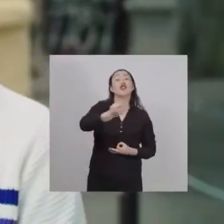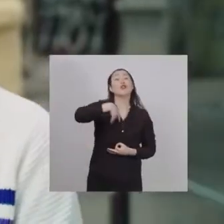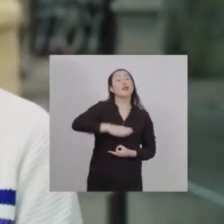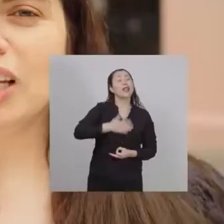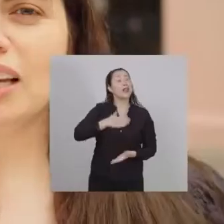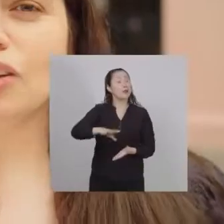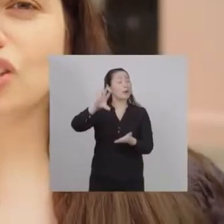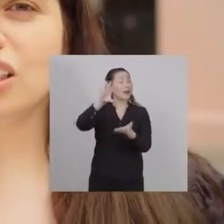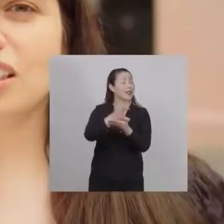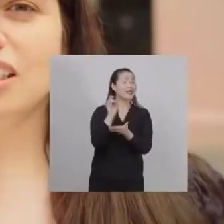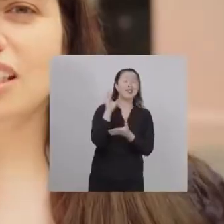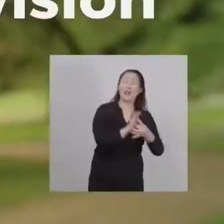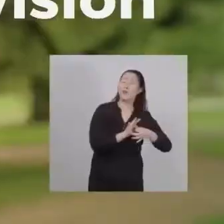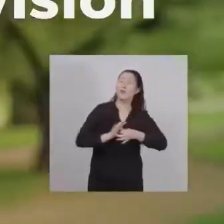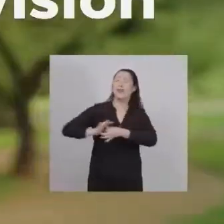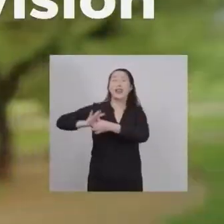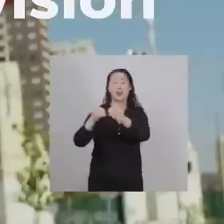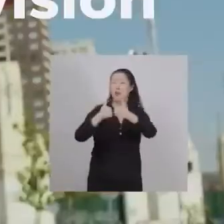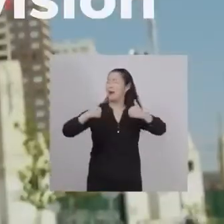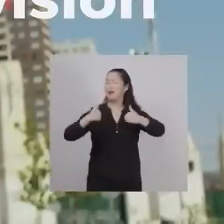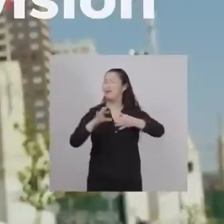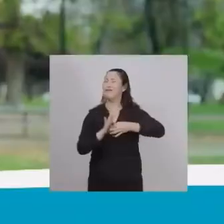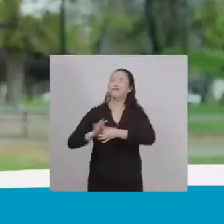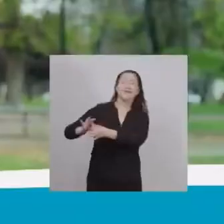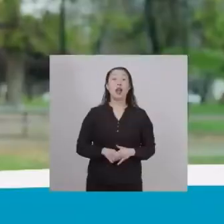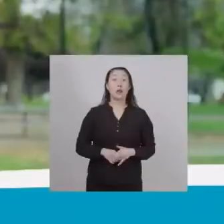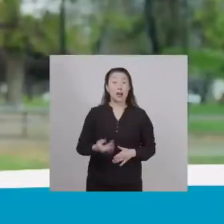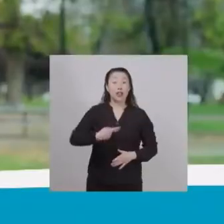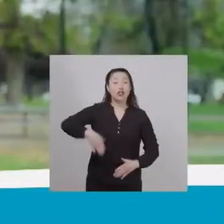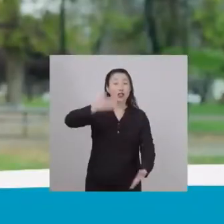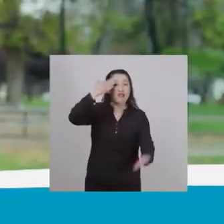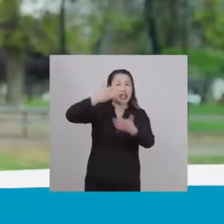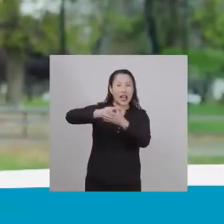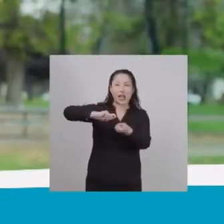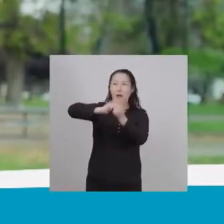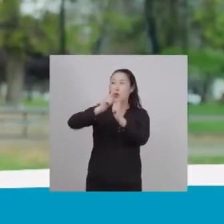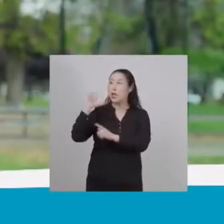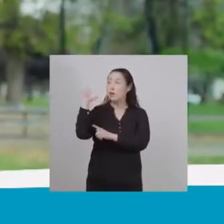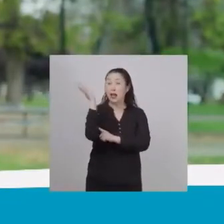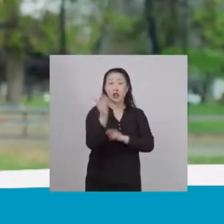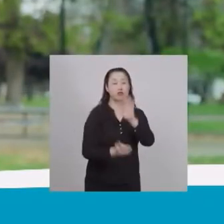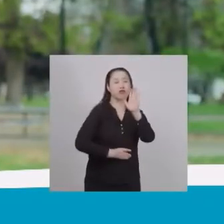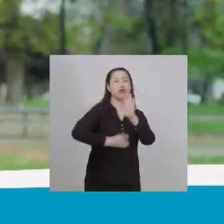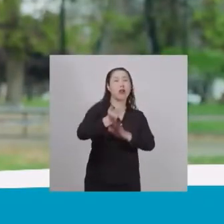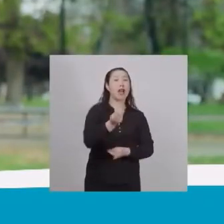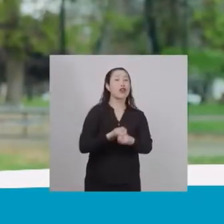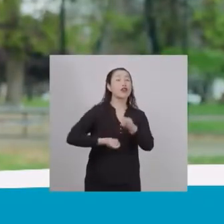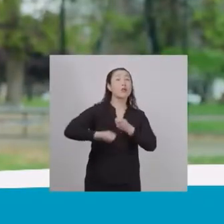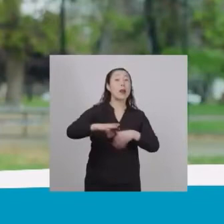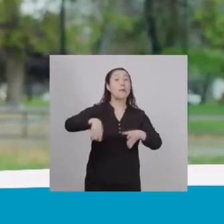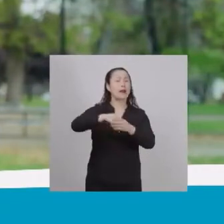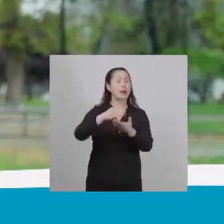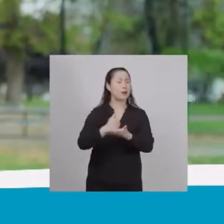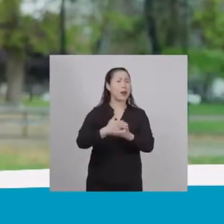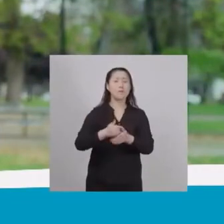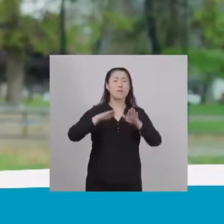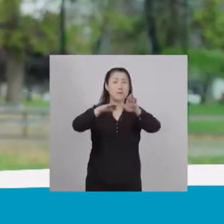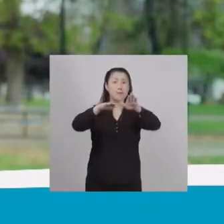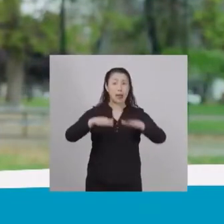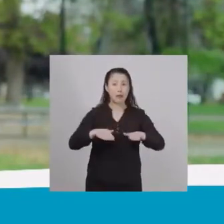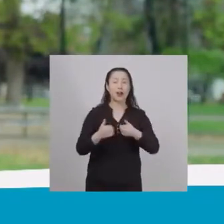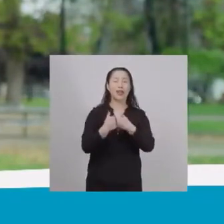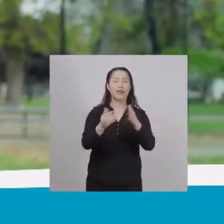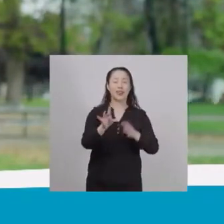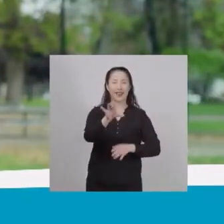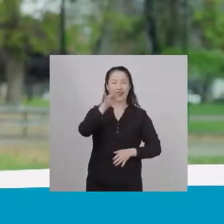queremos a Chile unido sin división. Para que enfrentar el cambio climático y desarrollar la economía sean parte de un mismo